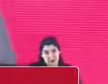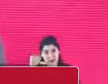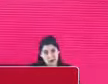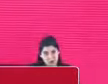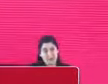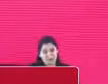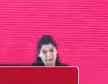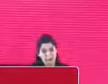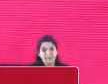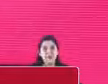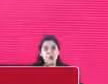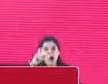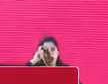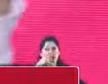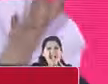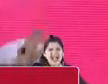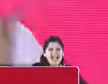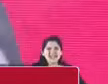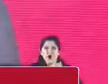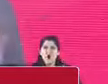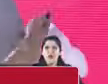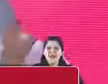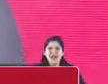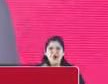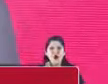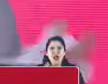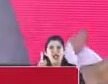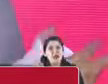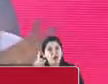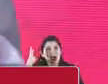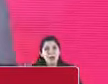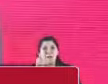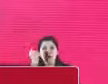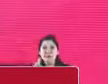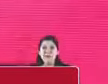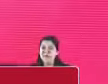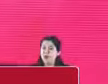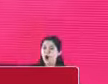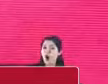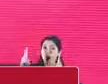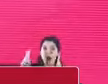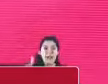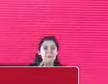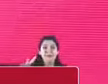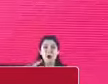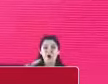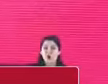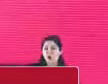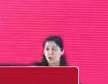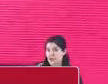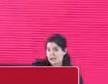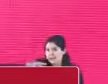la exgobernadora pudo conseguir un piso igual que el mío en plena recoleta es una máscara de buenos